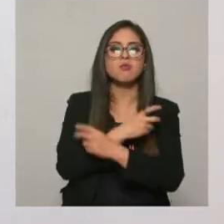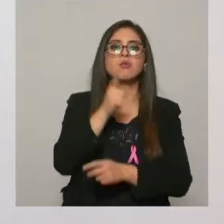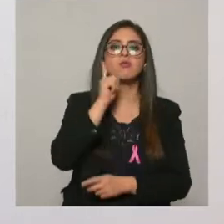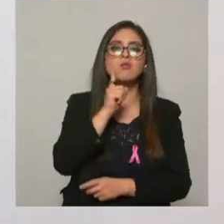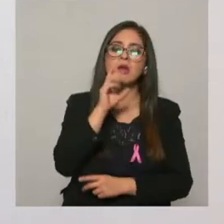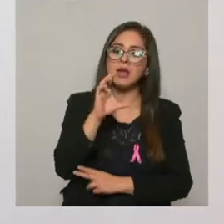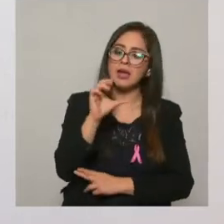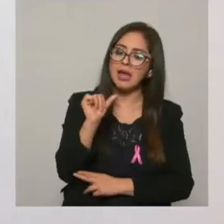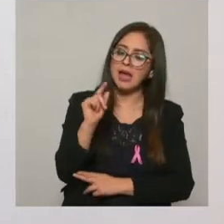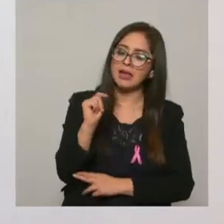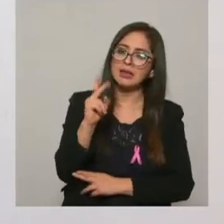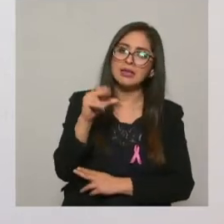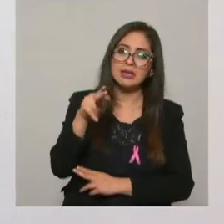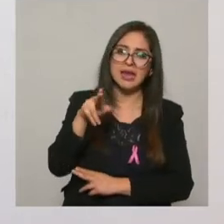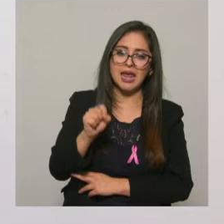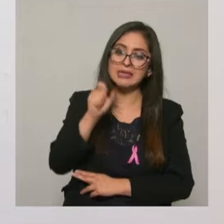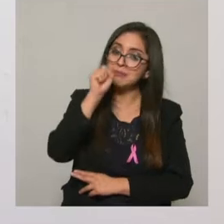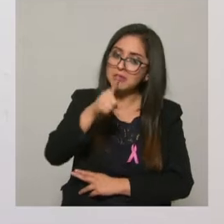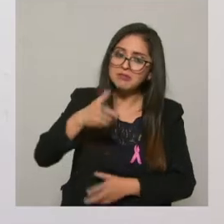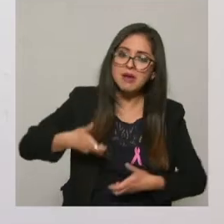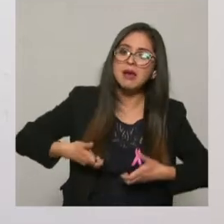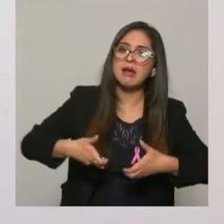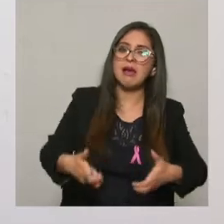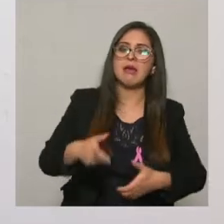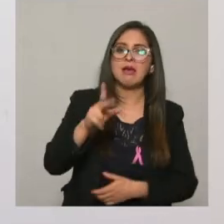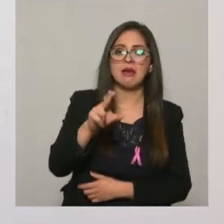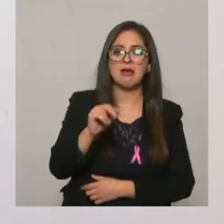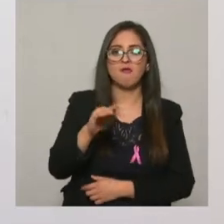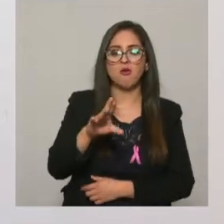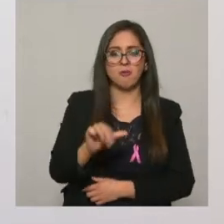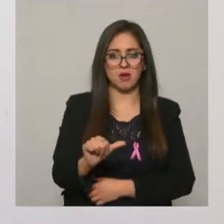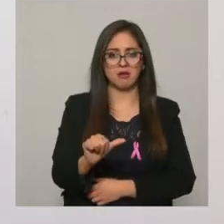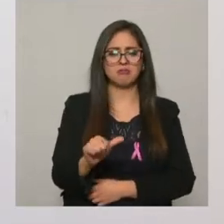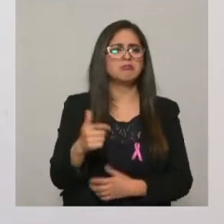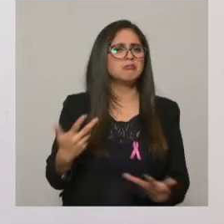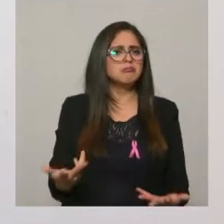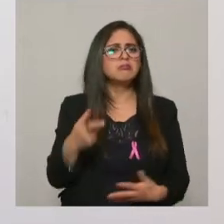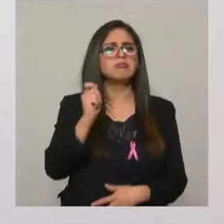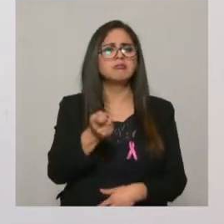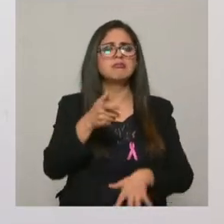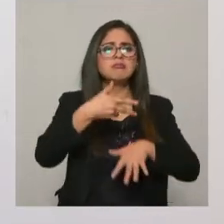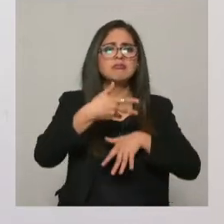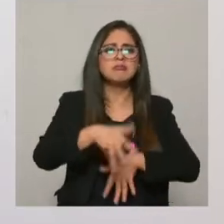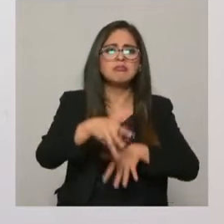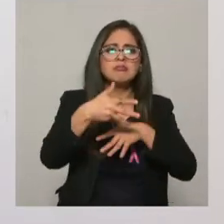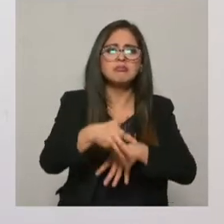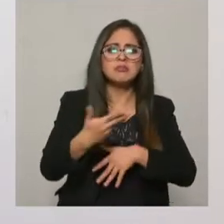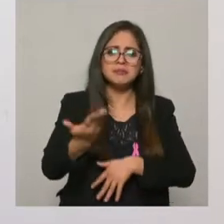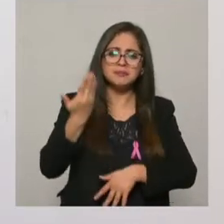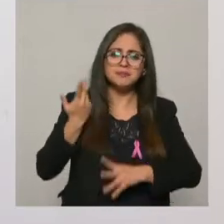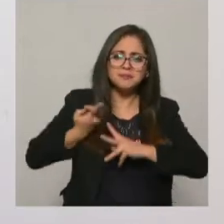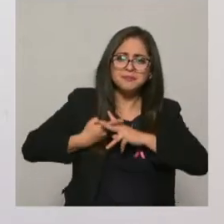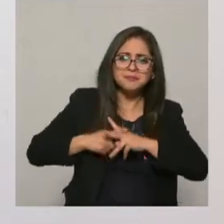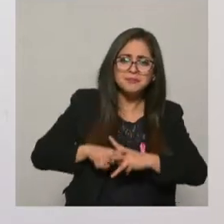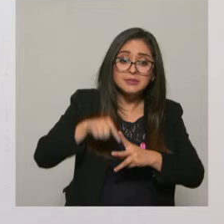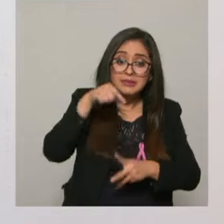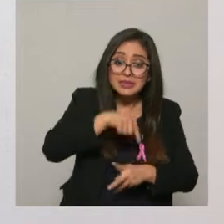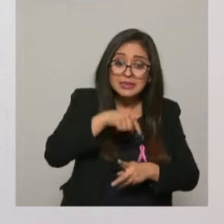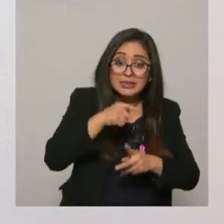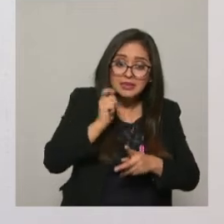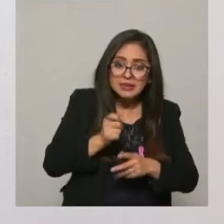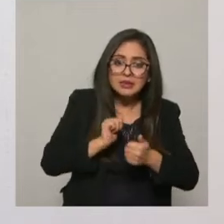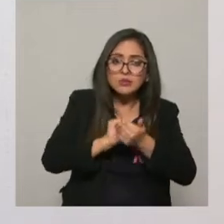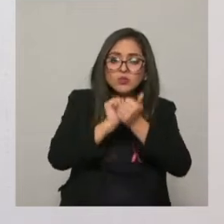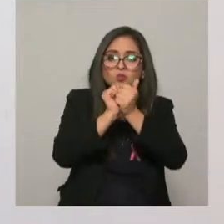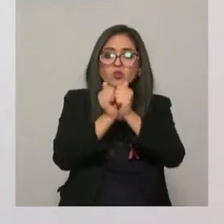Reforma, que, sí es importante destacarlo, un desfile que inició justamente esta tradición de